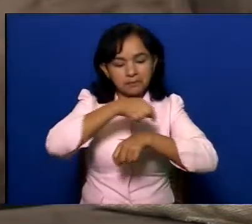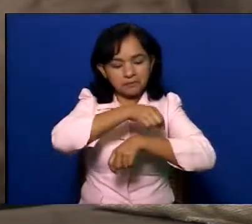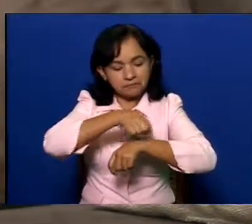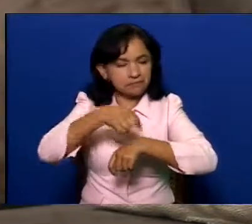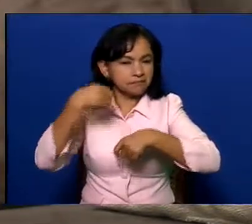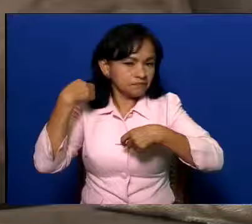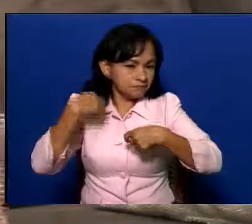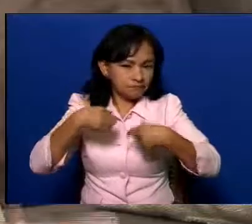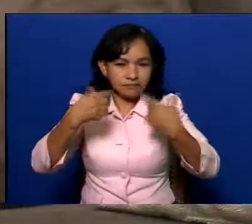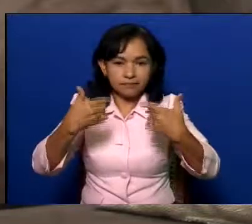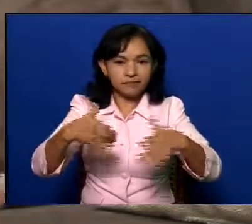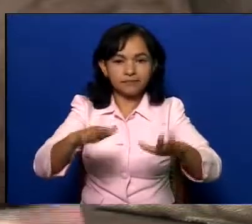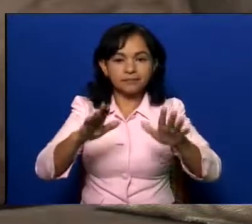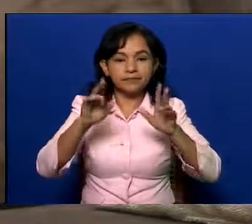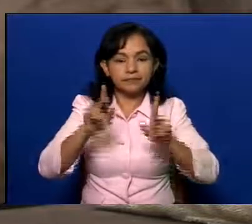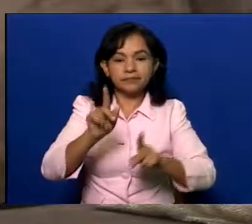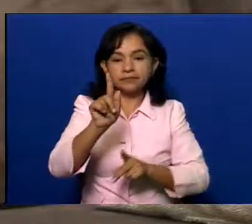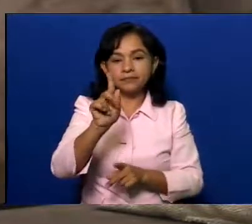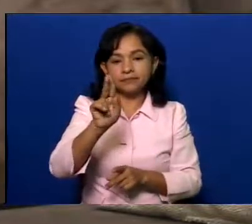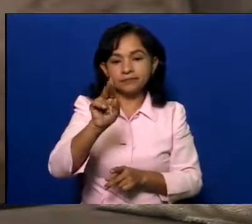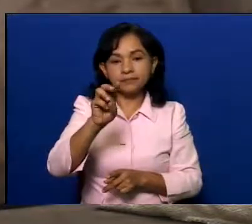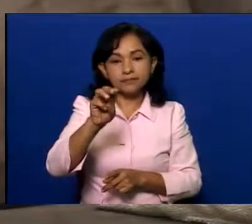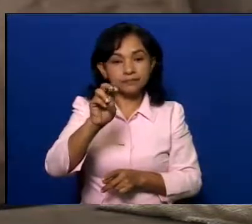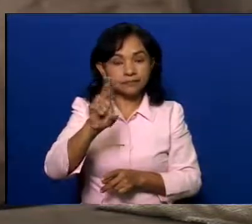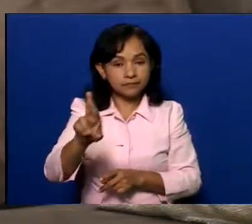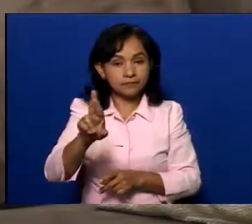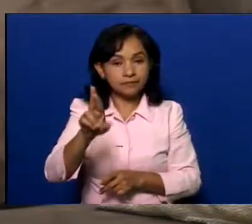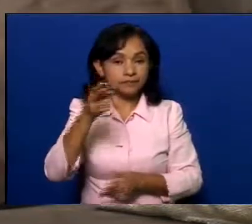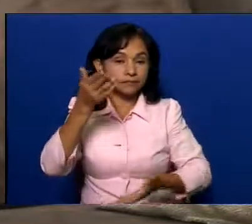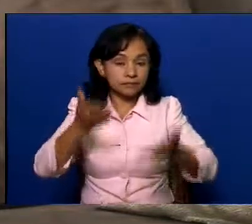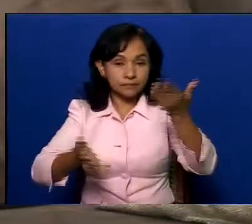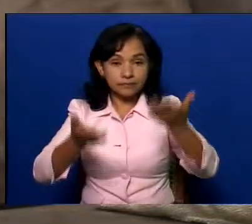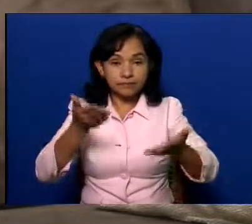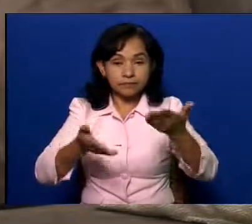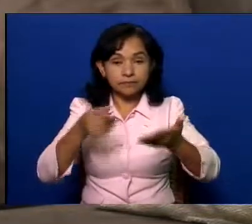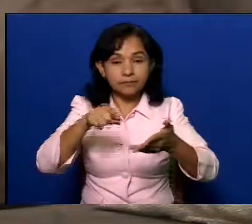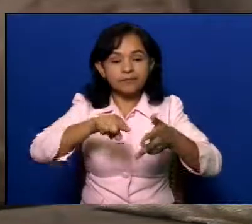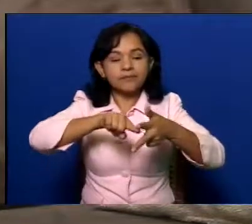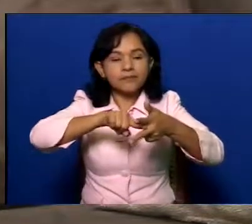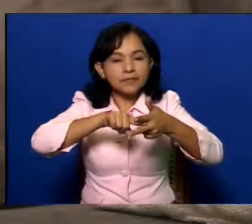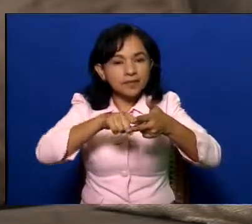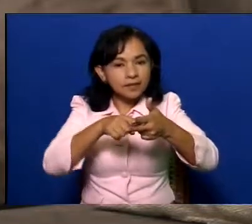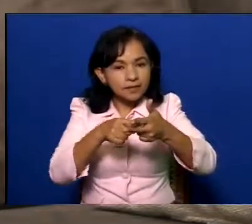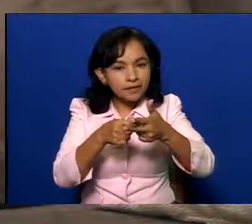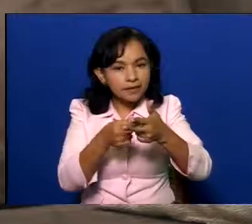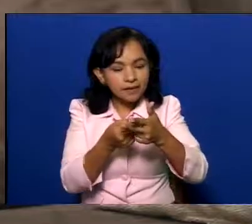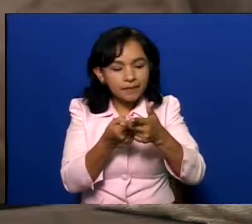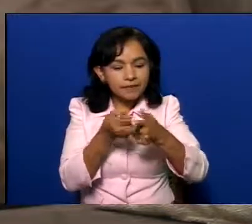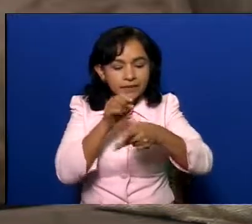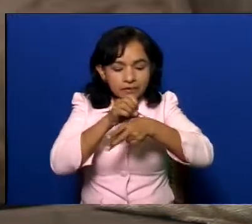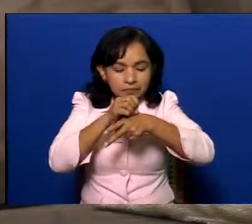hacer, por ejemplo, ante un tumor, y a lo mejor en ese momento está iniciando el proceso,